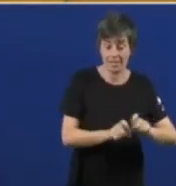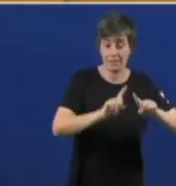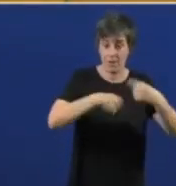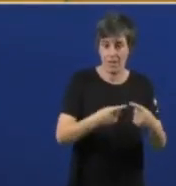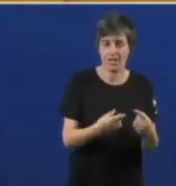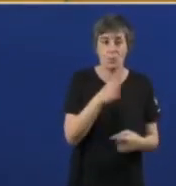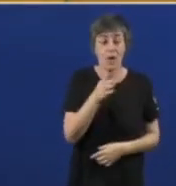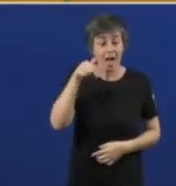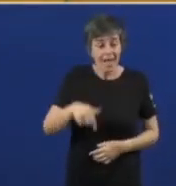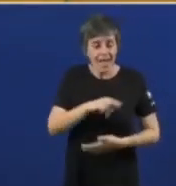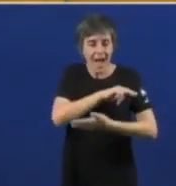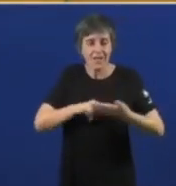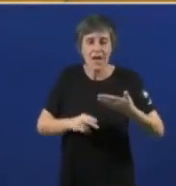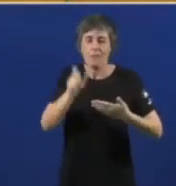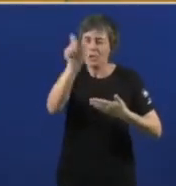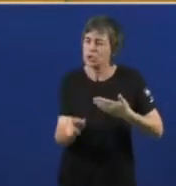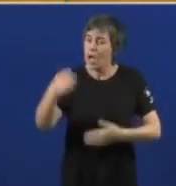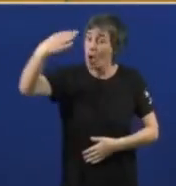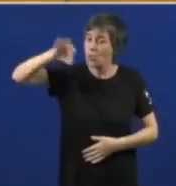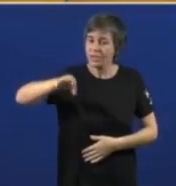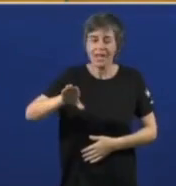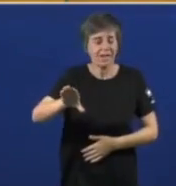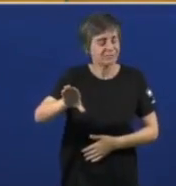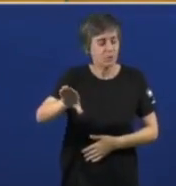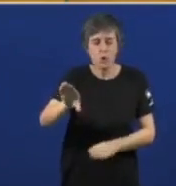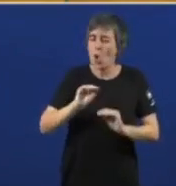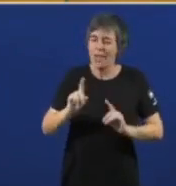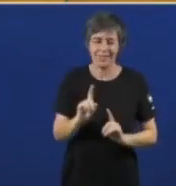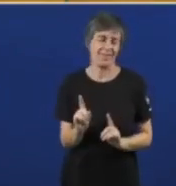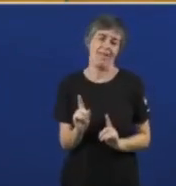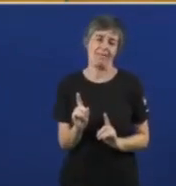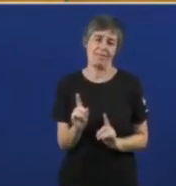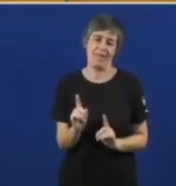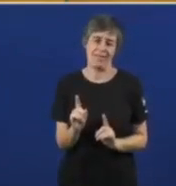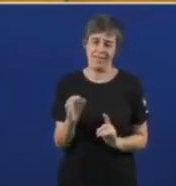que non entende que temos dereito a beneficiarnos desa riqueza